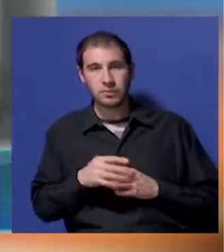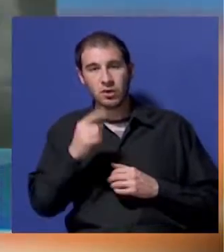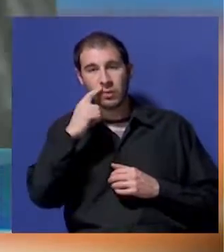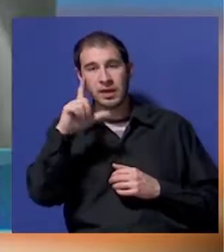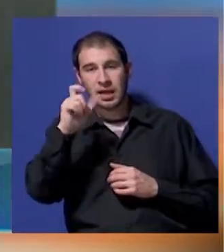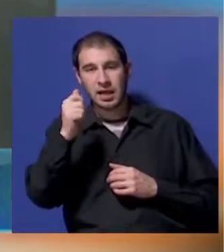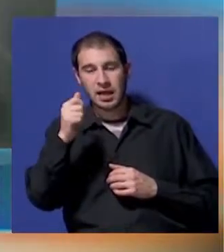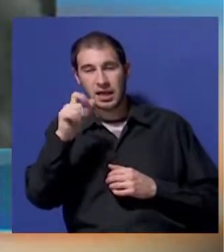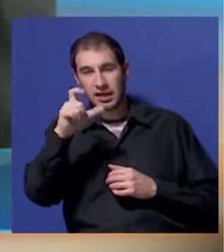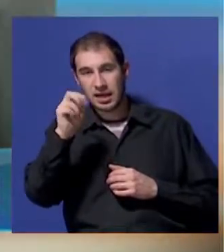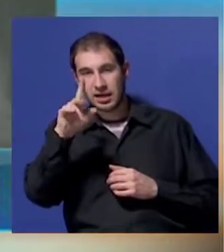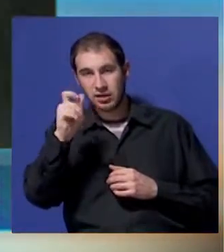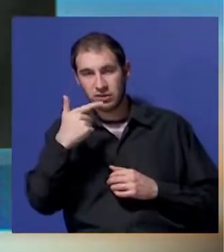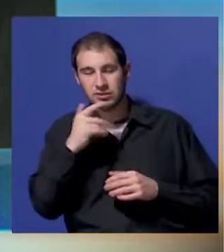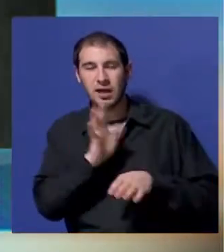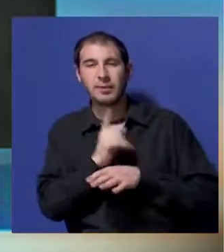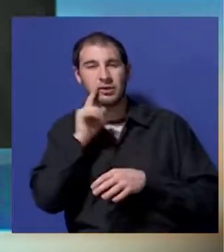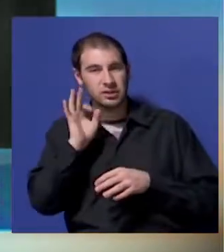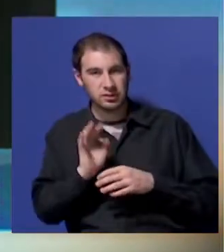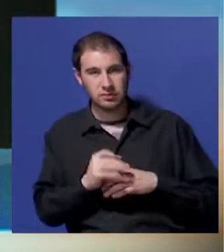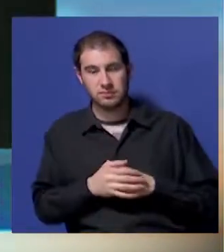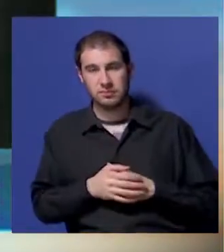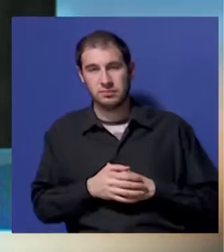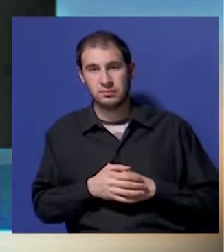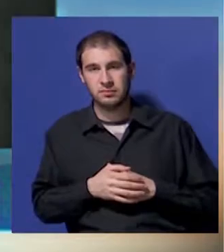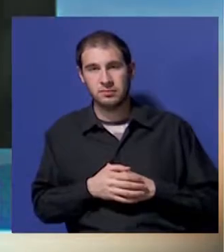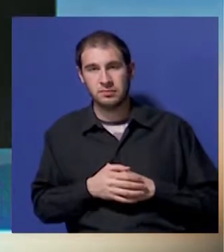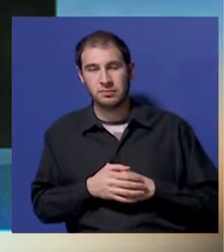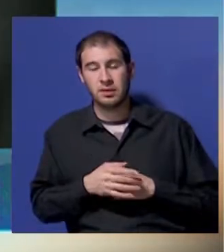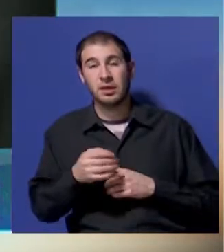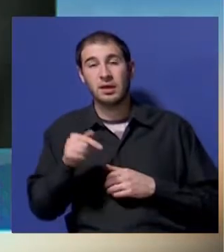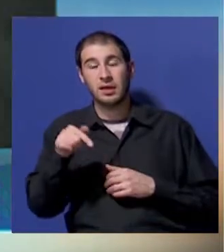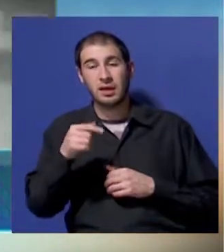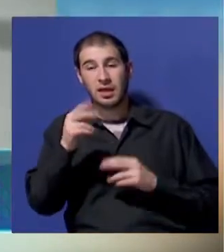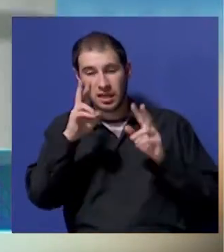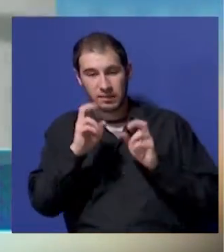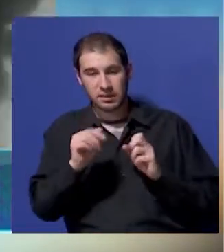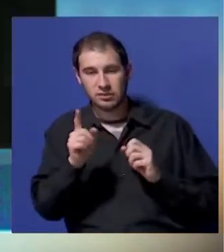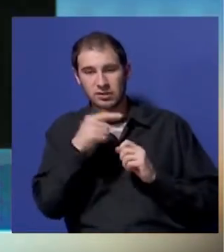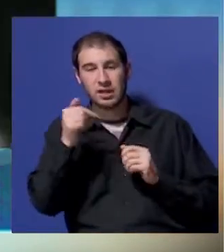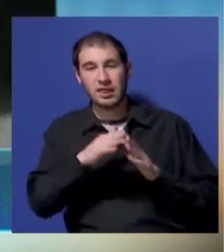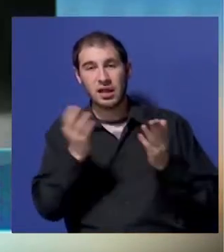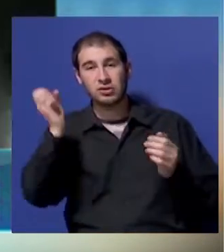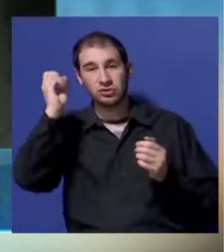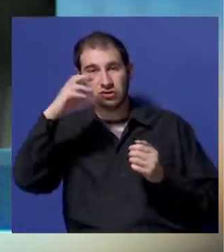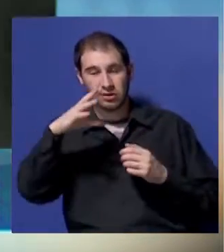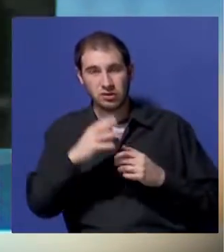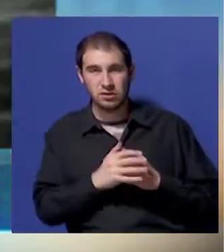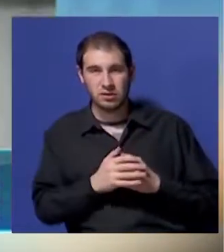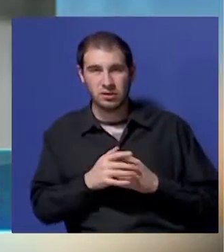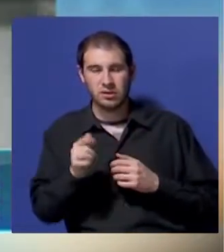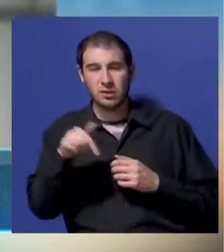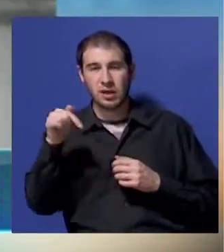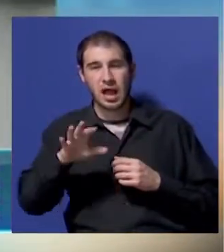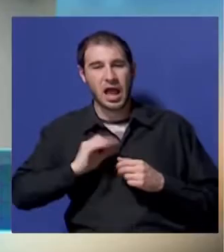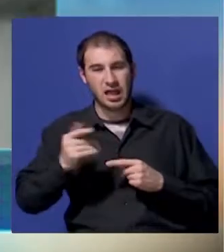Vega, alias El Tío, que fue descubierto por una investigación que hicimos para el diario El Sol, acá hace unos años